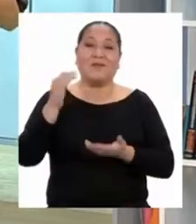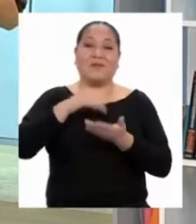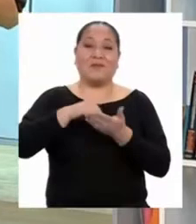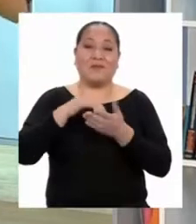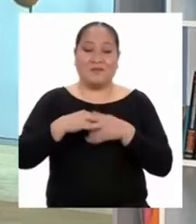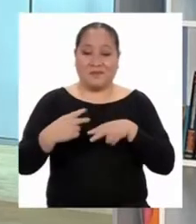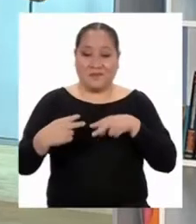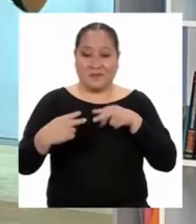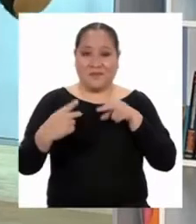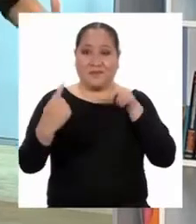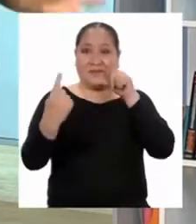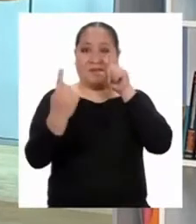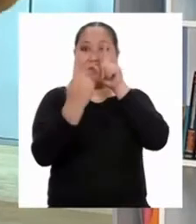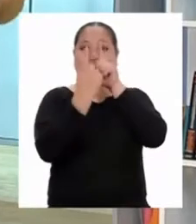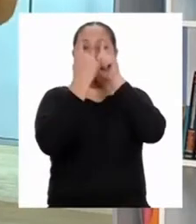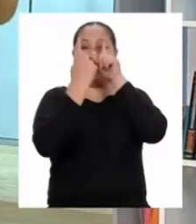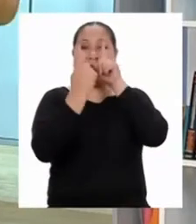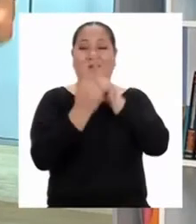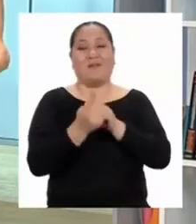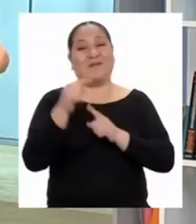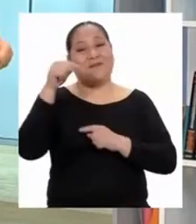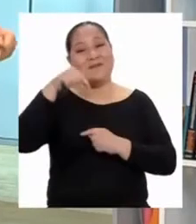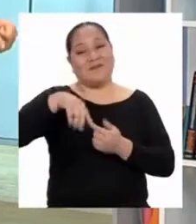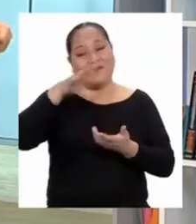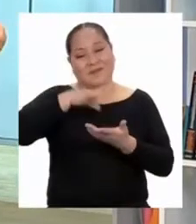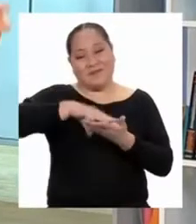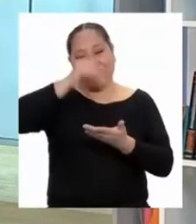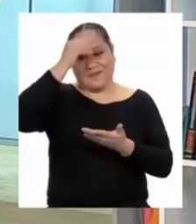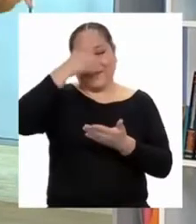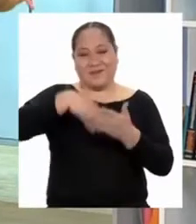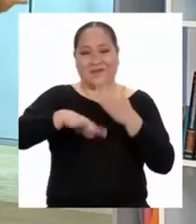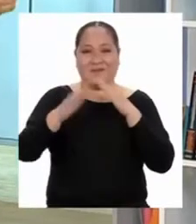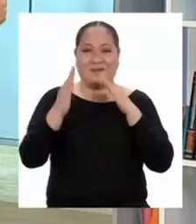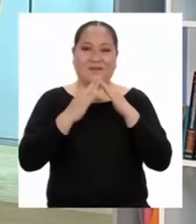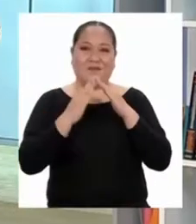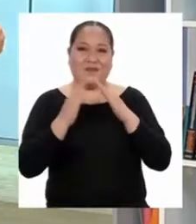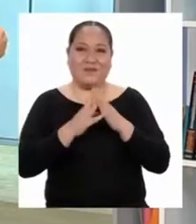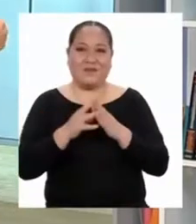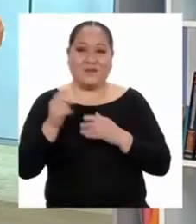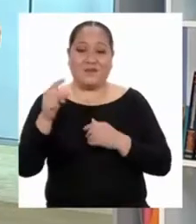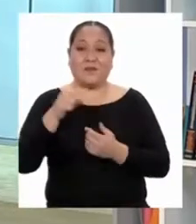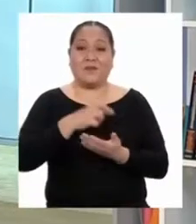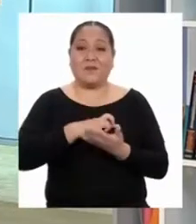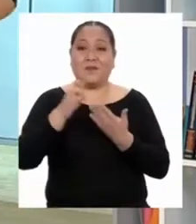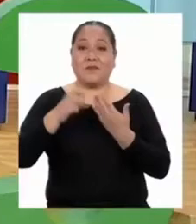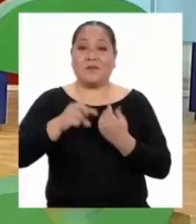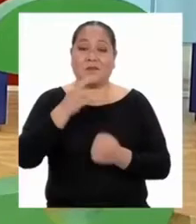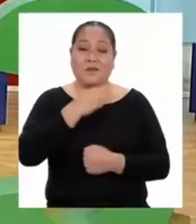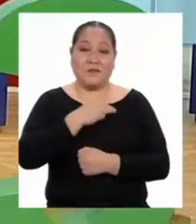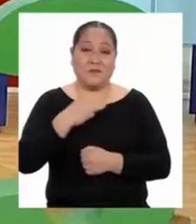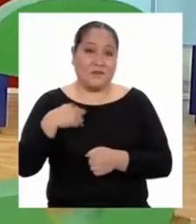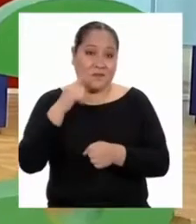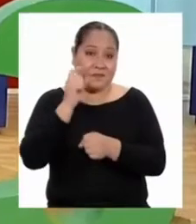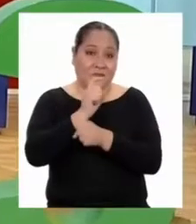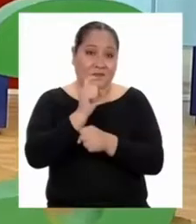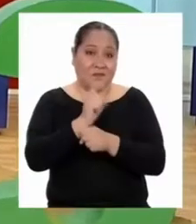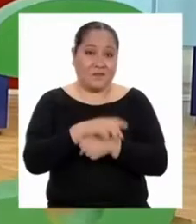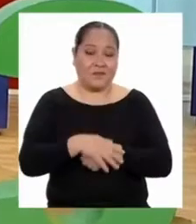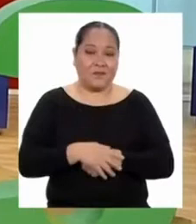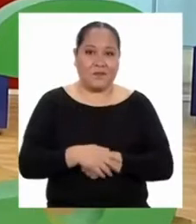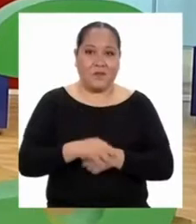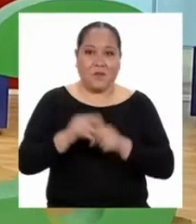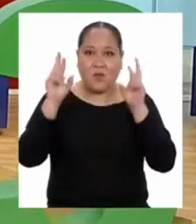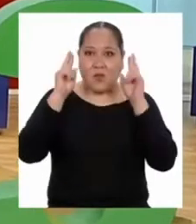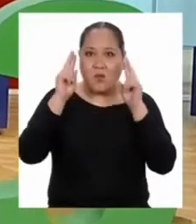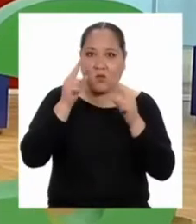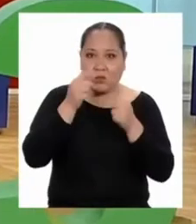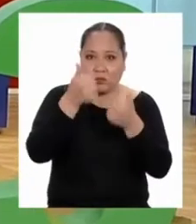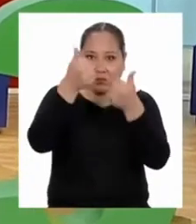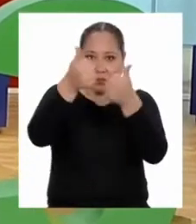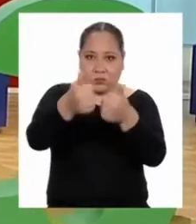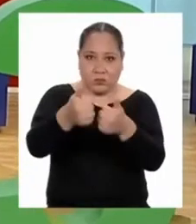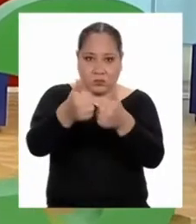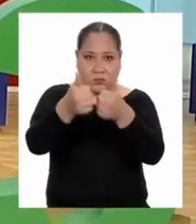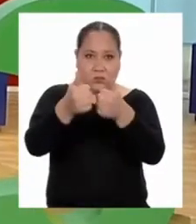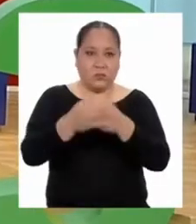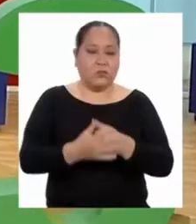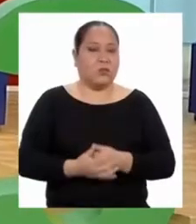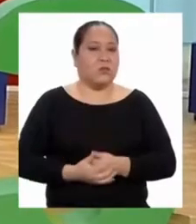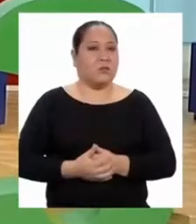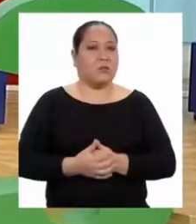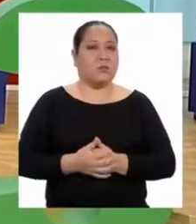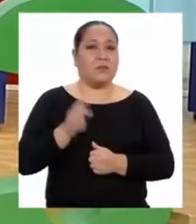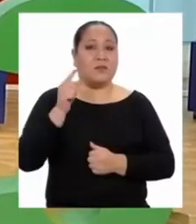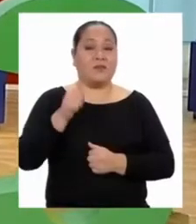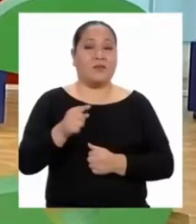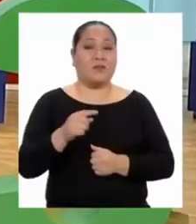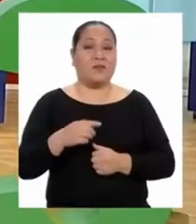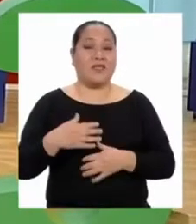encontrar en Aprendo en Casa, una iniciativa del Ministerio de Educación. Espero que se encuentren muy bien, sobre todo